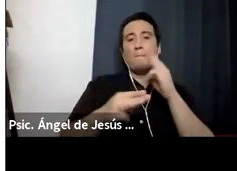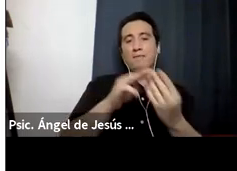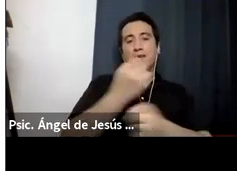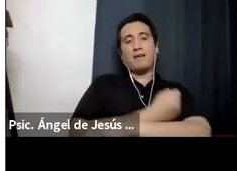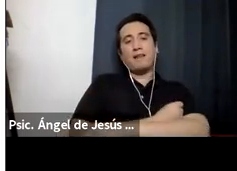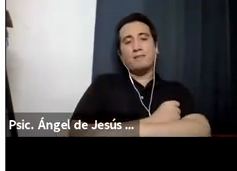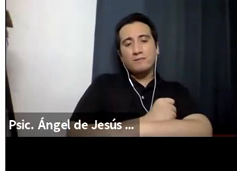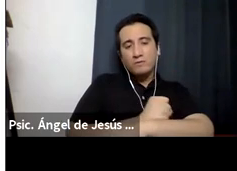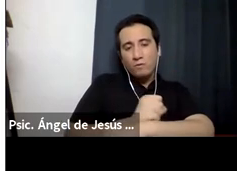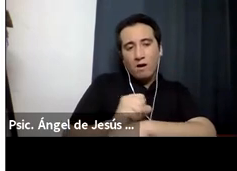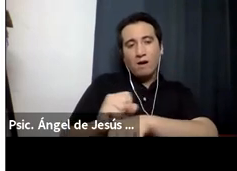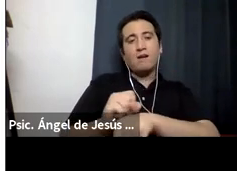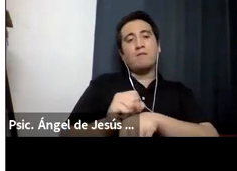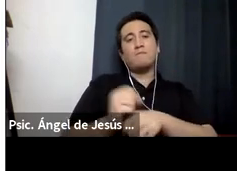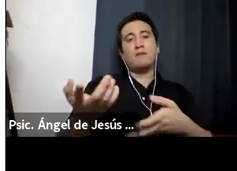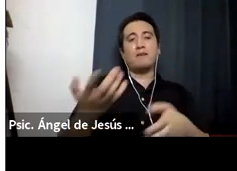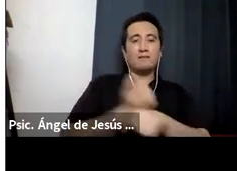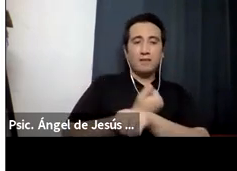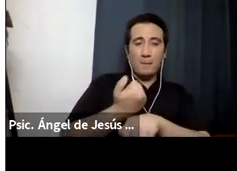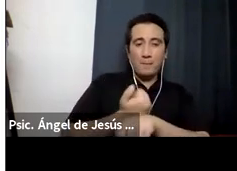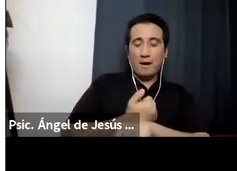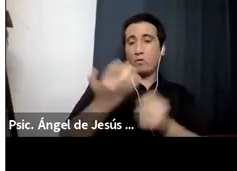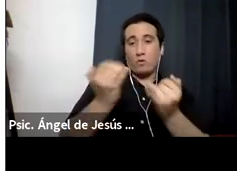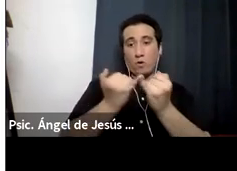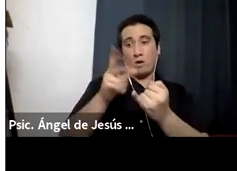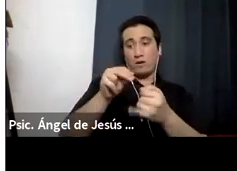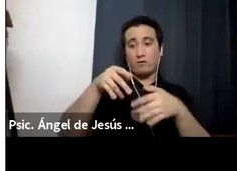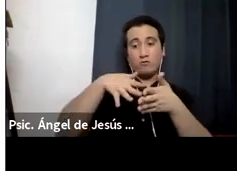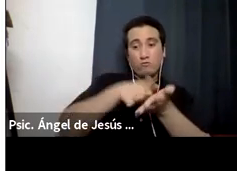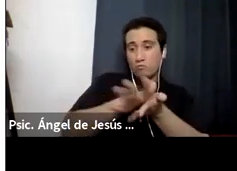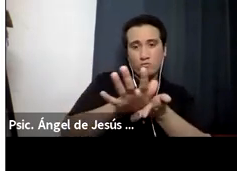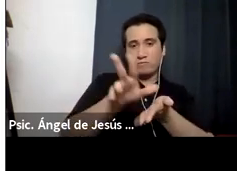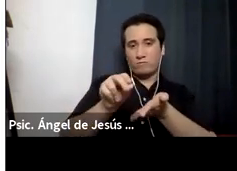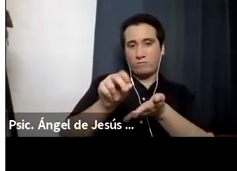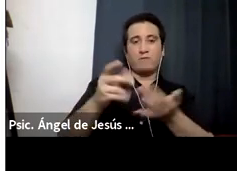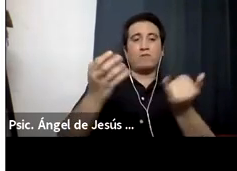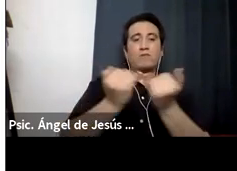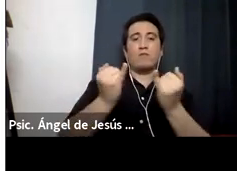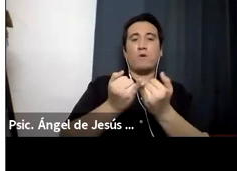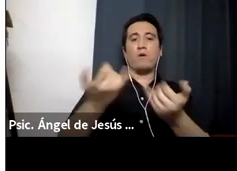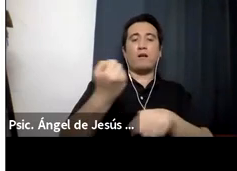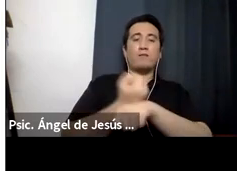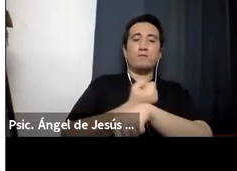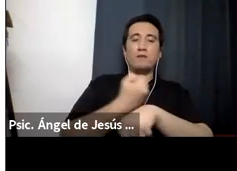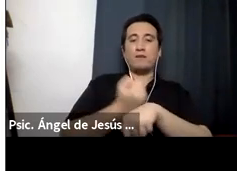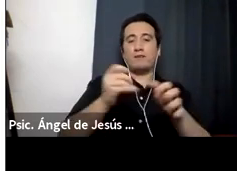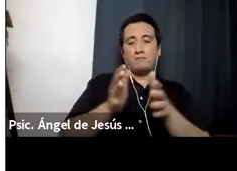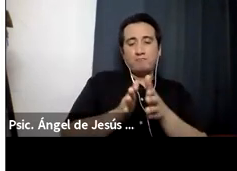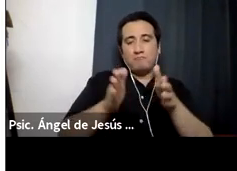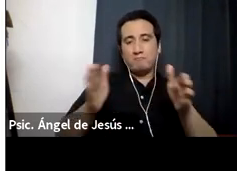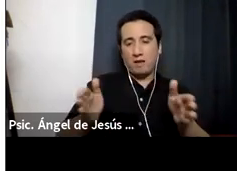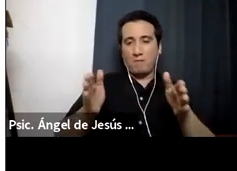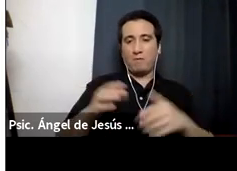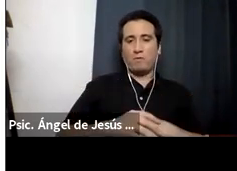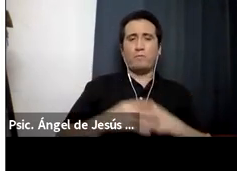el calzado que sea antiderrapante, que eso también es muy importante, y un calzado amplio. ¿Cómo saber si